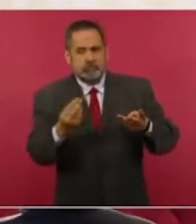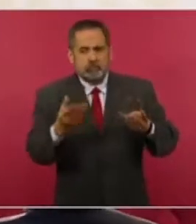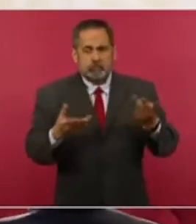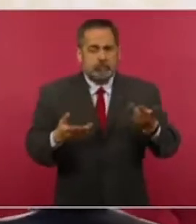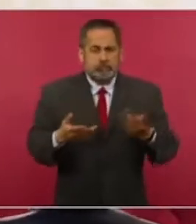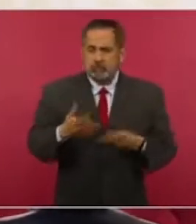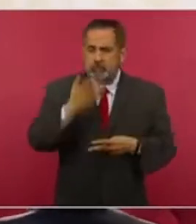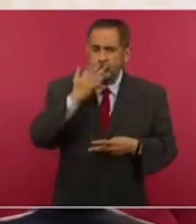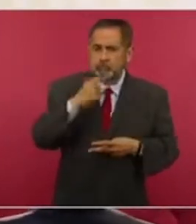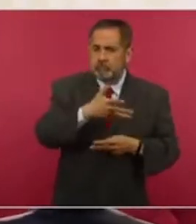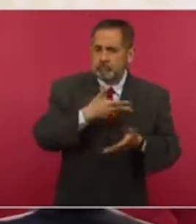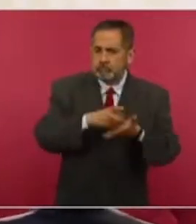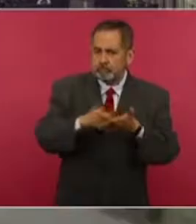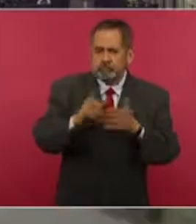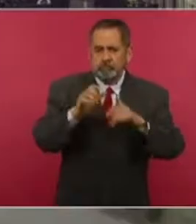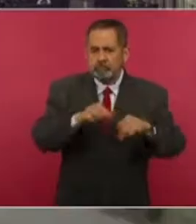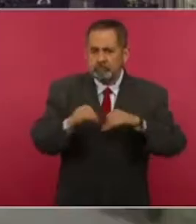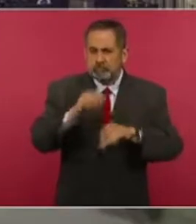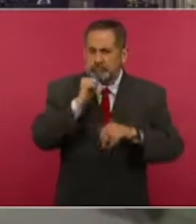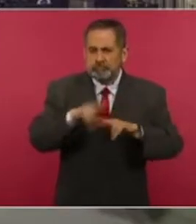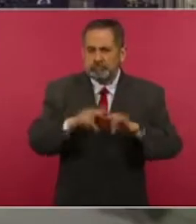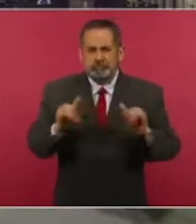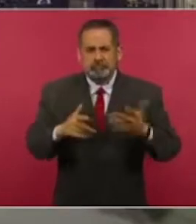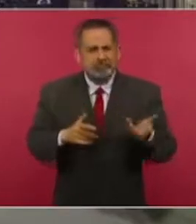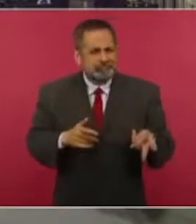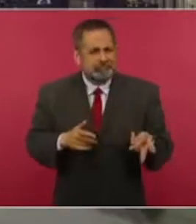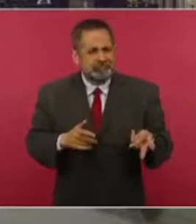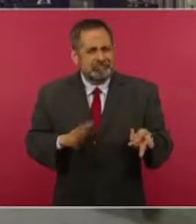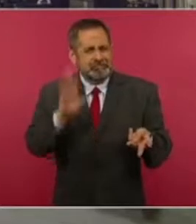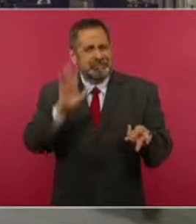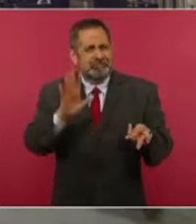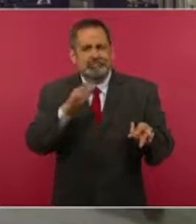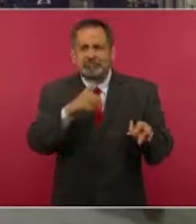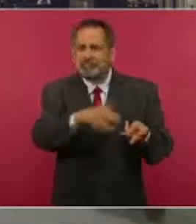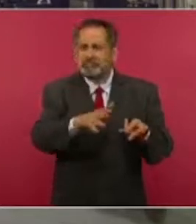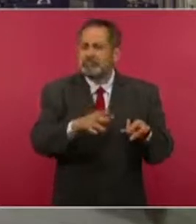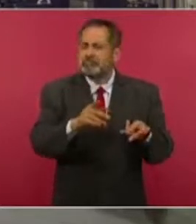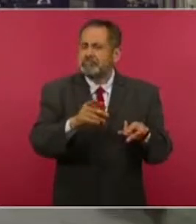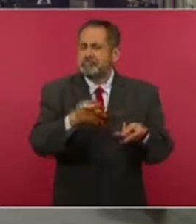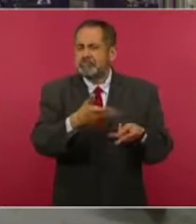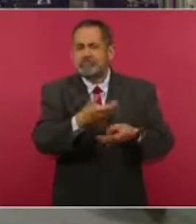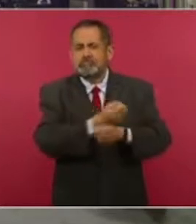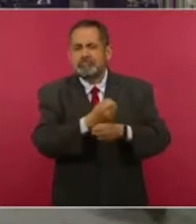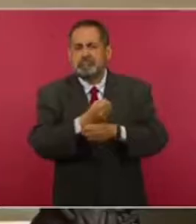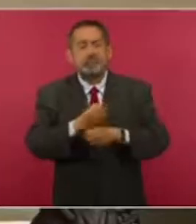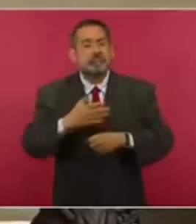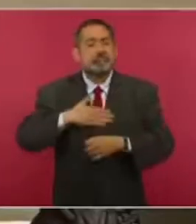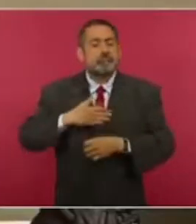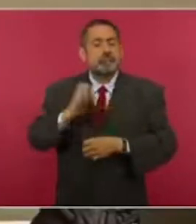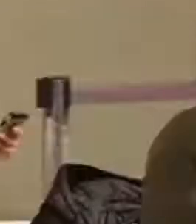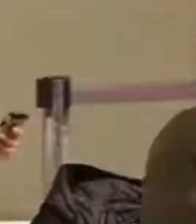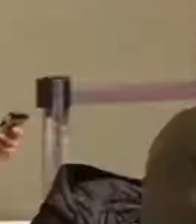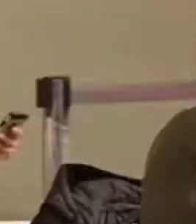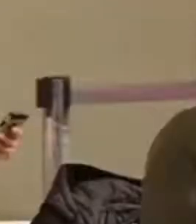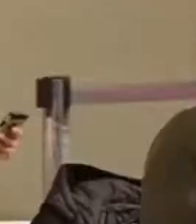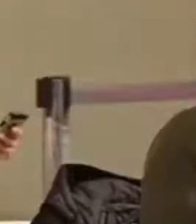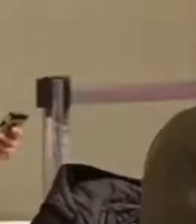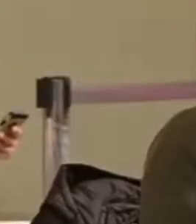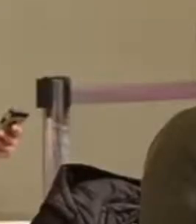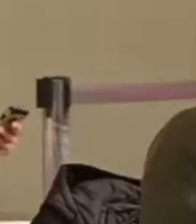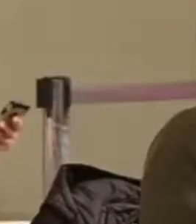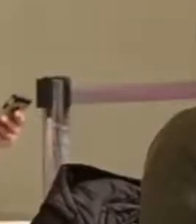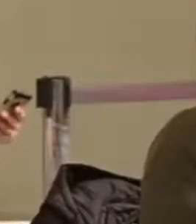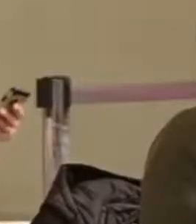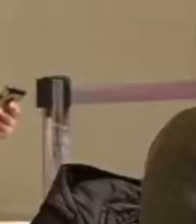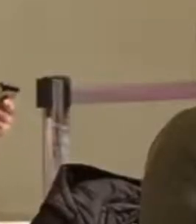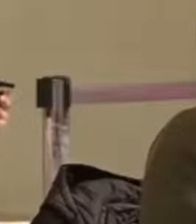no tienen derechos laborales, prácticamente ahí es como si fueran esclavos y el club decide qué hace con ellos todo el tiempo. Hay